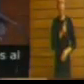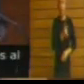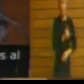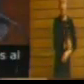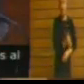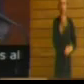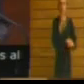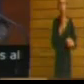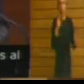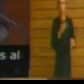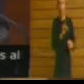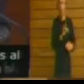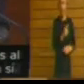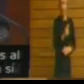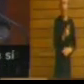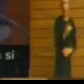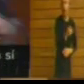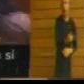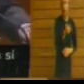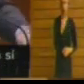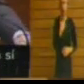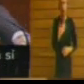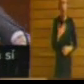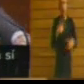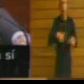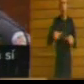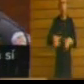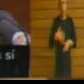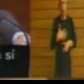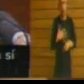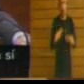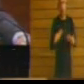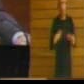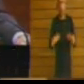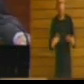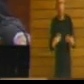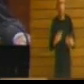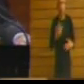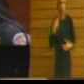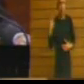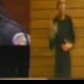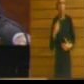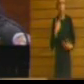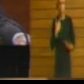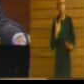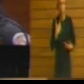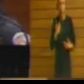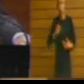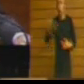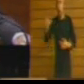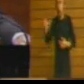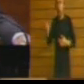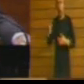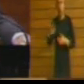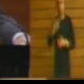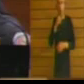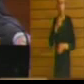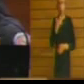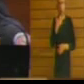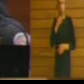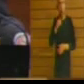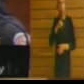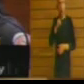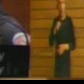dinero, se están estableciendo aulas con 5, con 7 y con 9 alumnos, donde no les corresponde, y sin embargo no están desdoblando a Azagra,